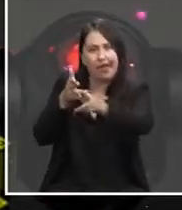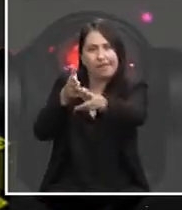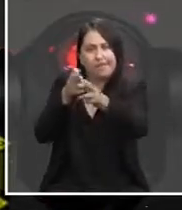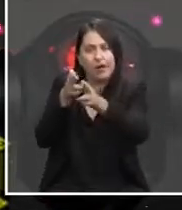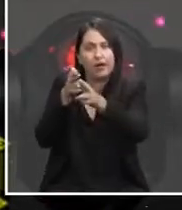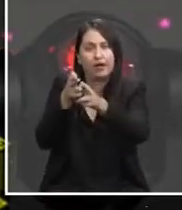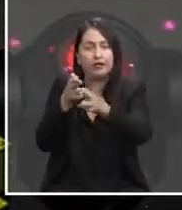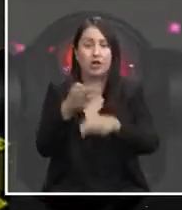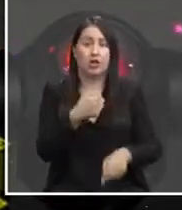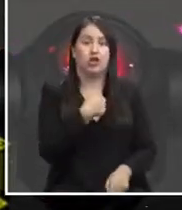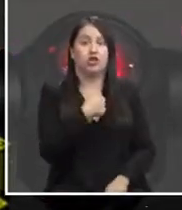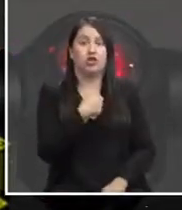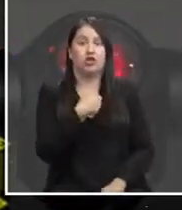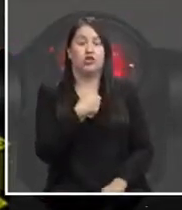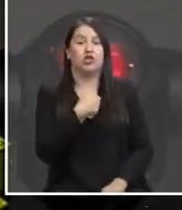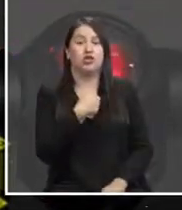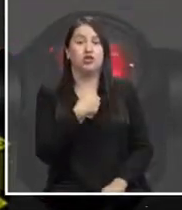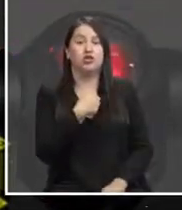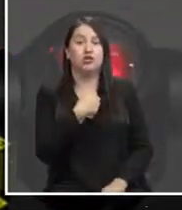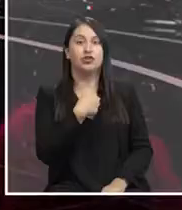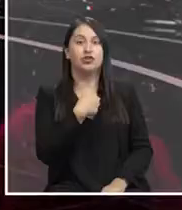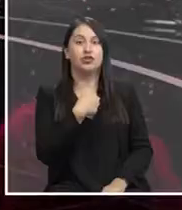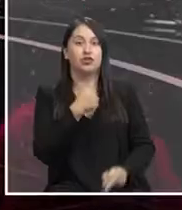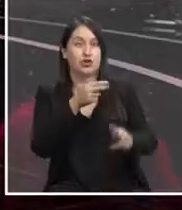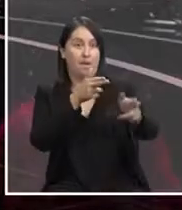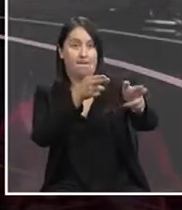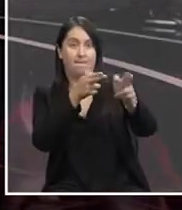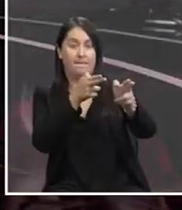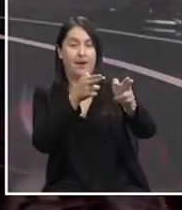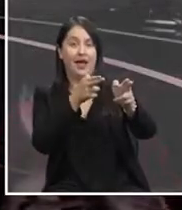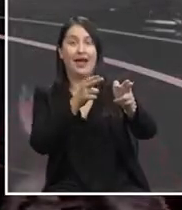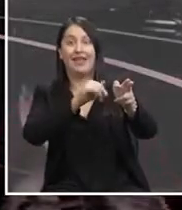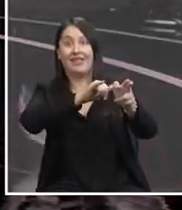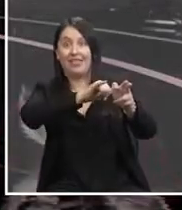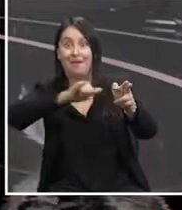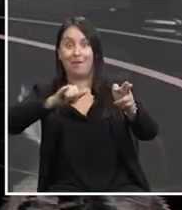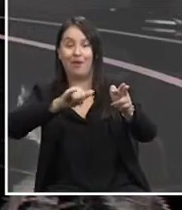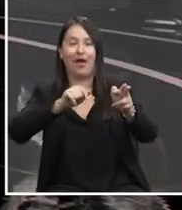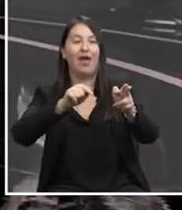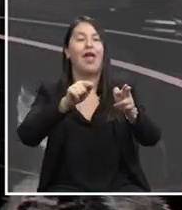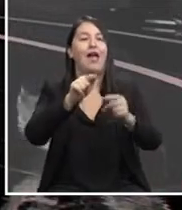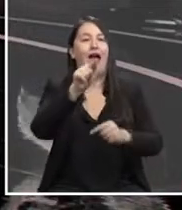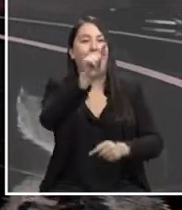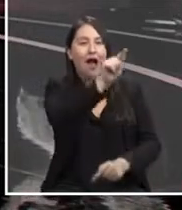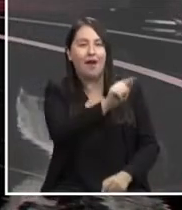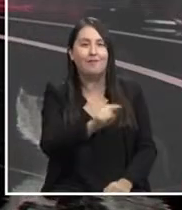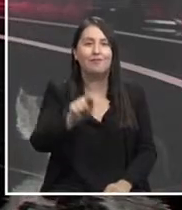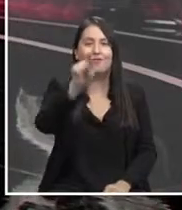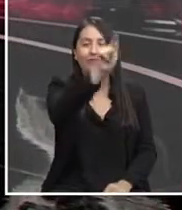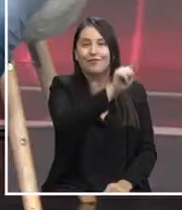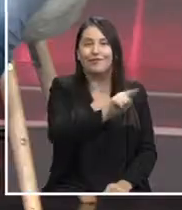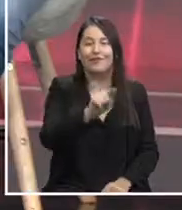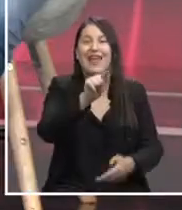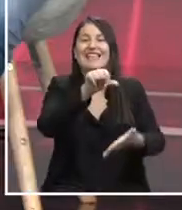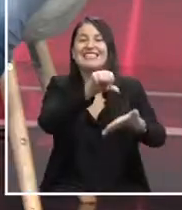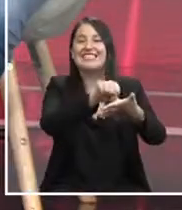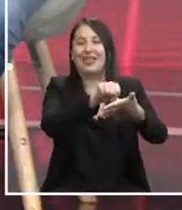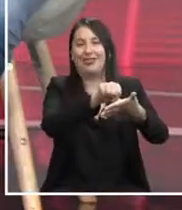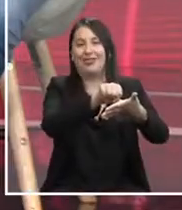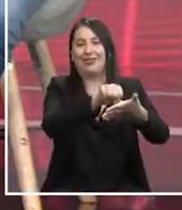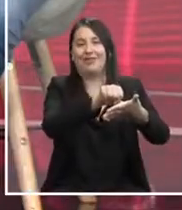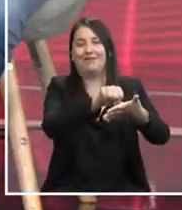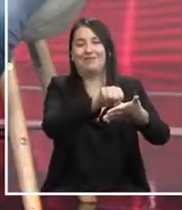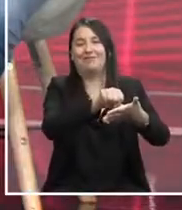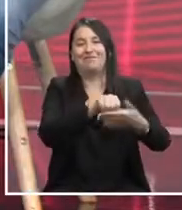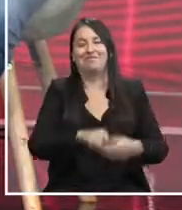yo disparo primero y hago el blanco, dibujo el blanco después alrededor. Hay mucha gente con esa lógica, de que para ser